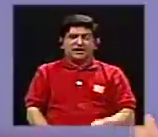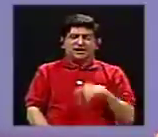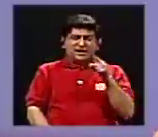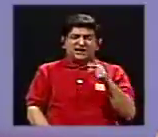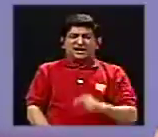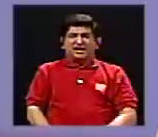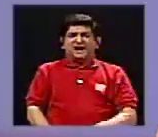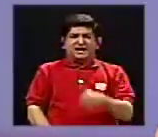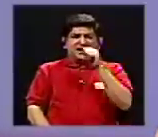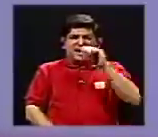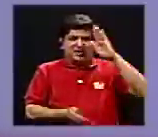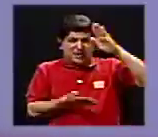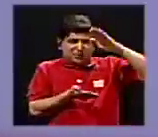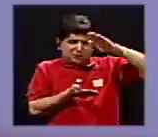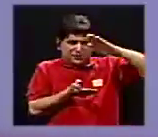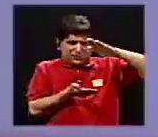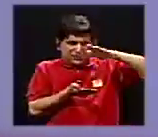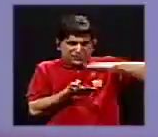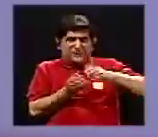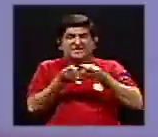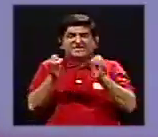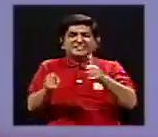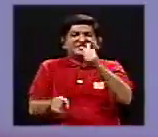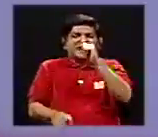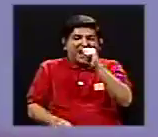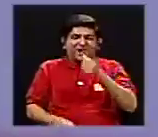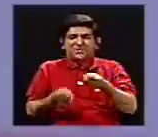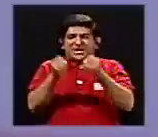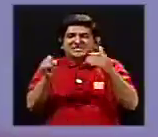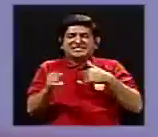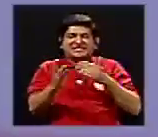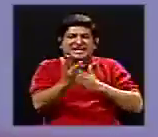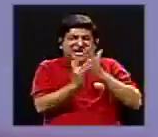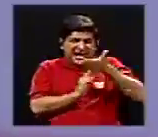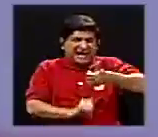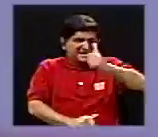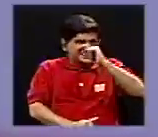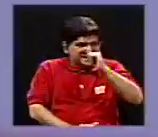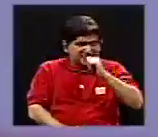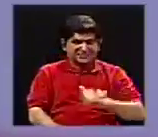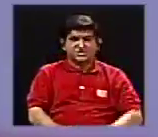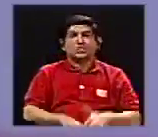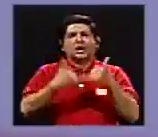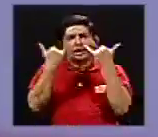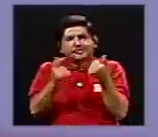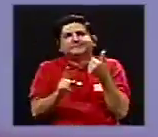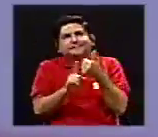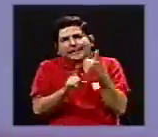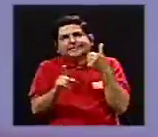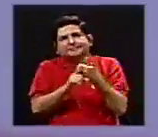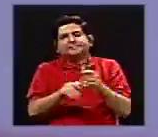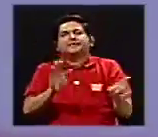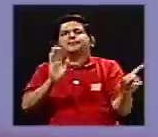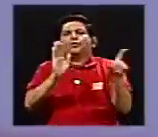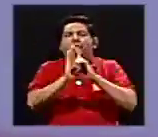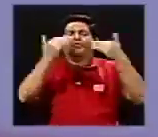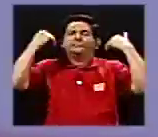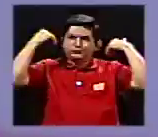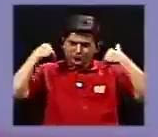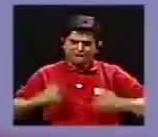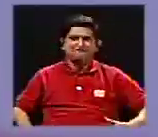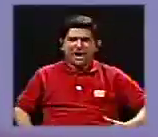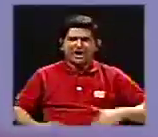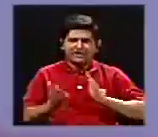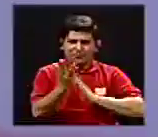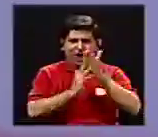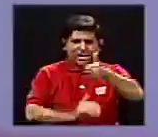agotando el agua y que sin agua, sin tener acceso al agua, que ya de por sí es un derecho humano,